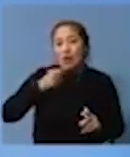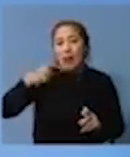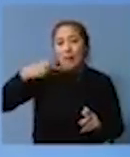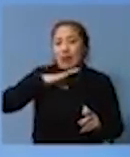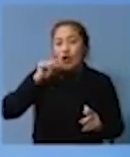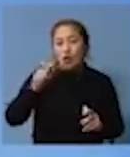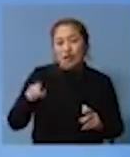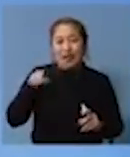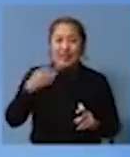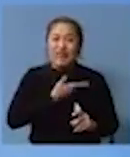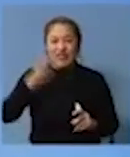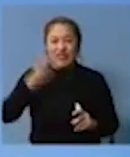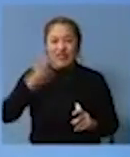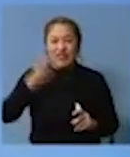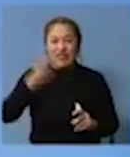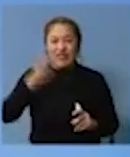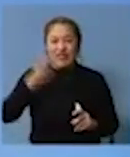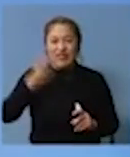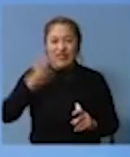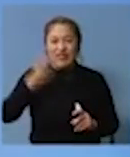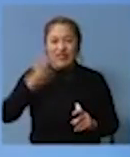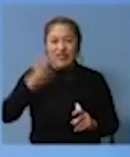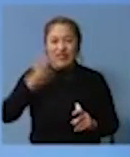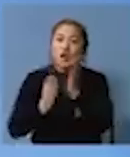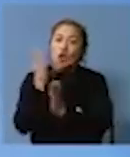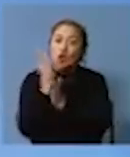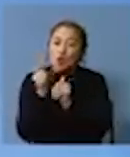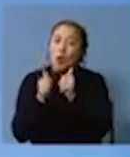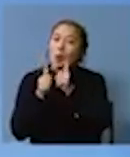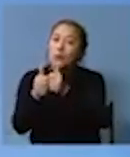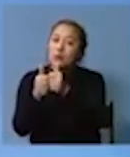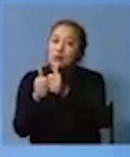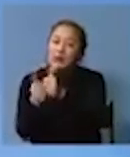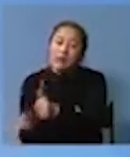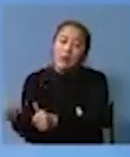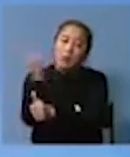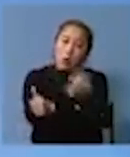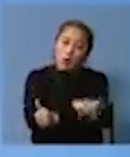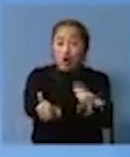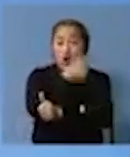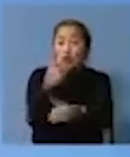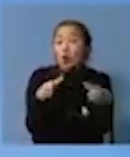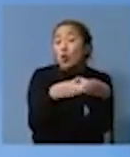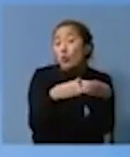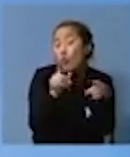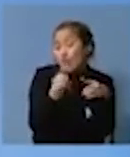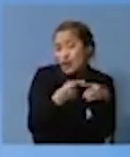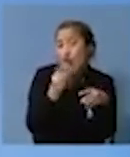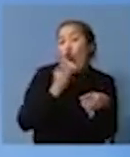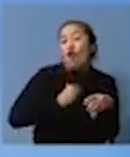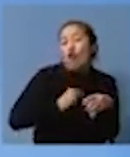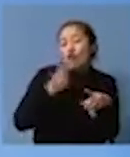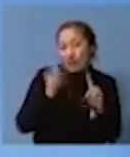PJ, donde Julio Ferreira confirmaba que permanecía en la fórmula, y por el otro lado, en otra sede, en la de